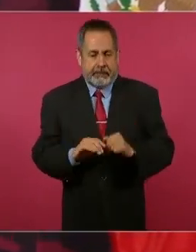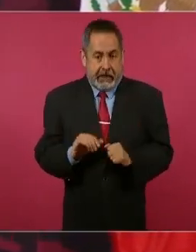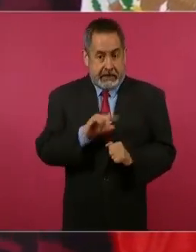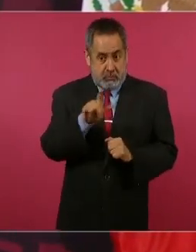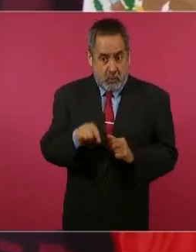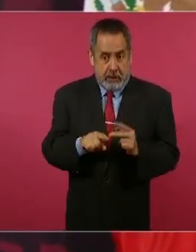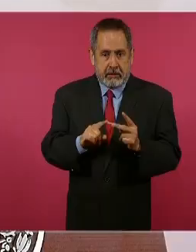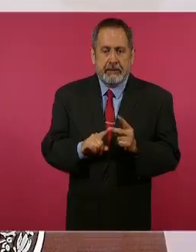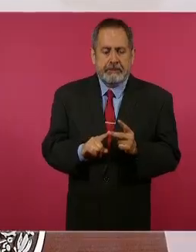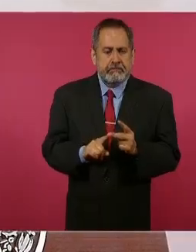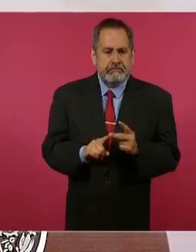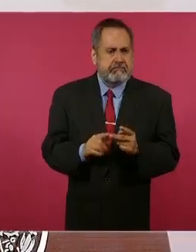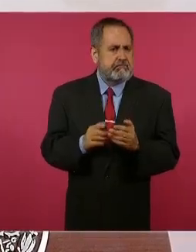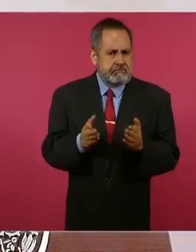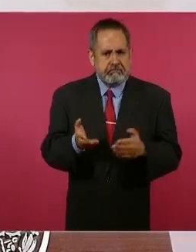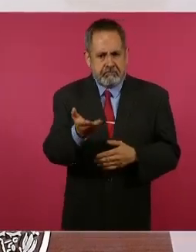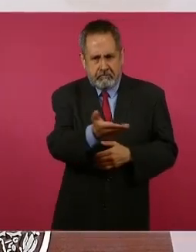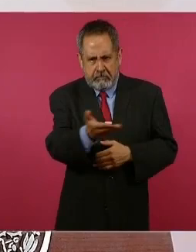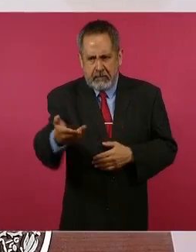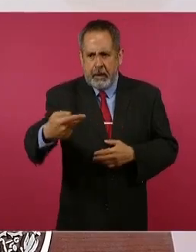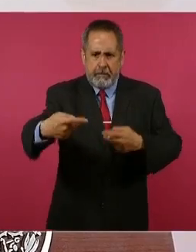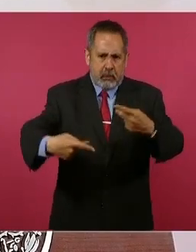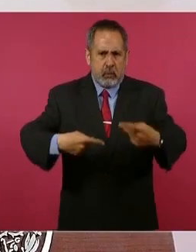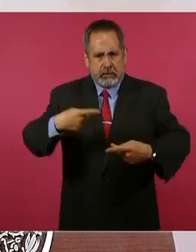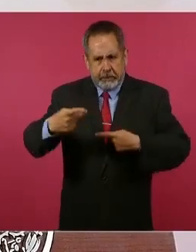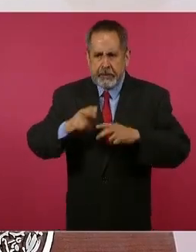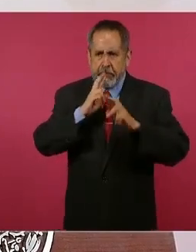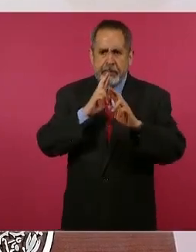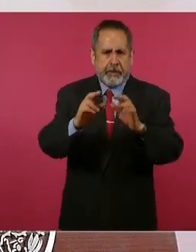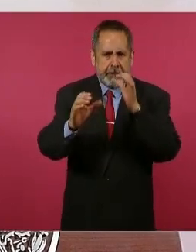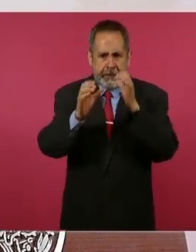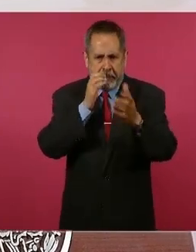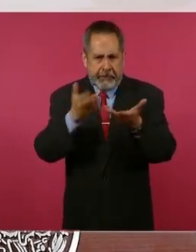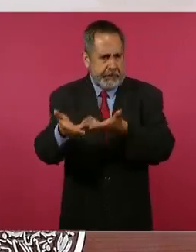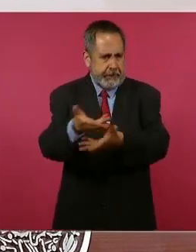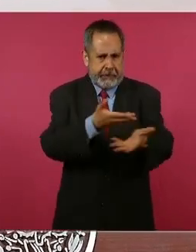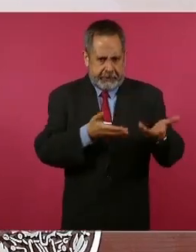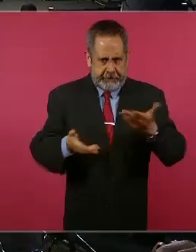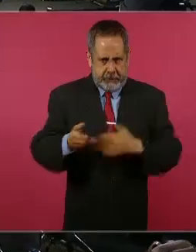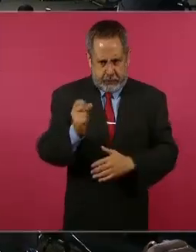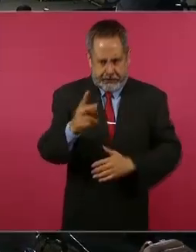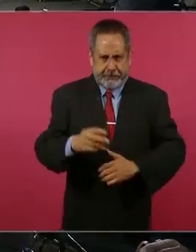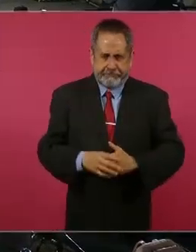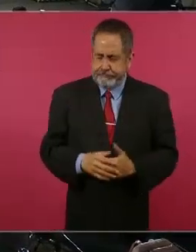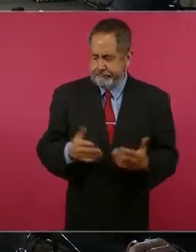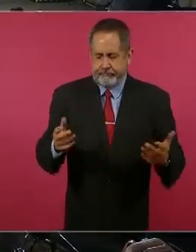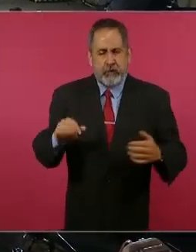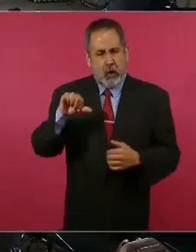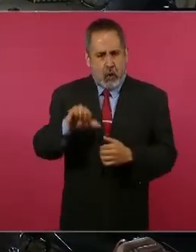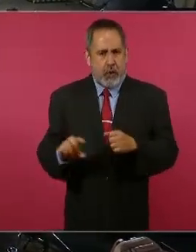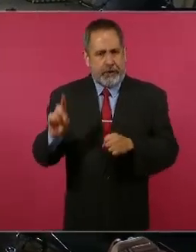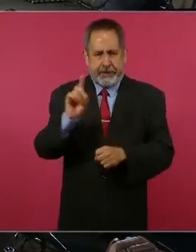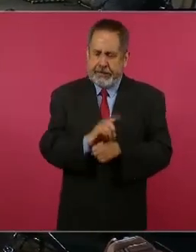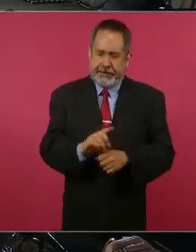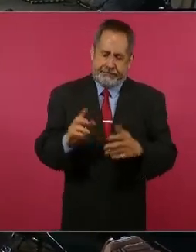abrimos para preguntas y respuestas, esa es la